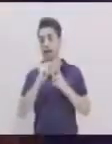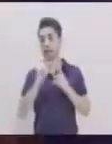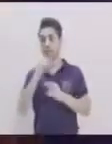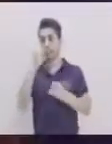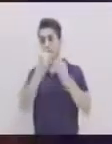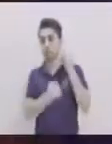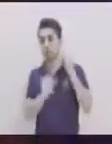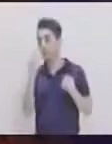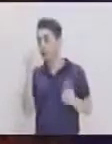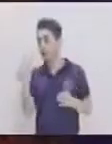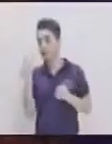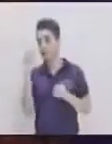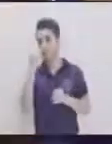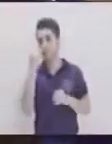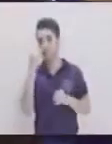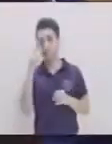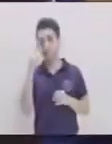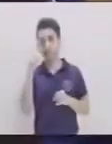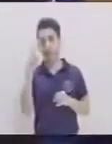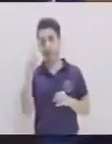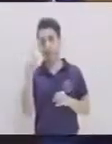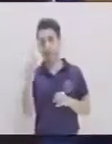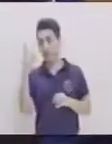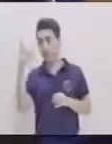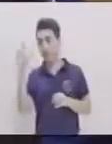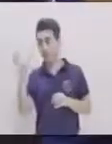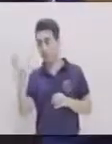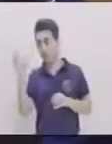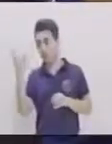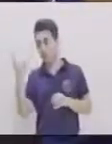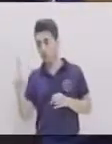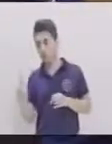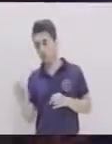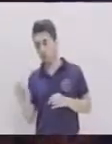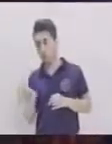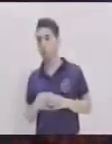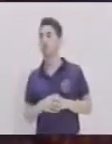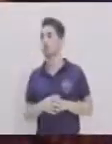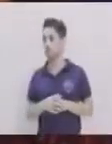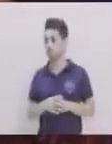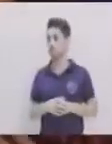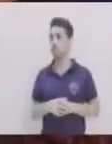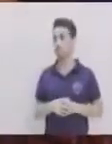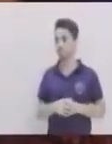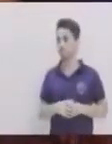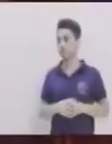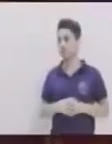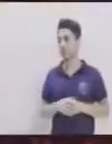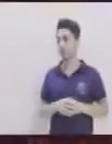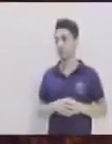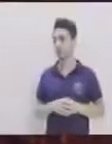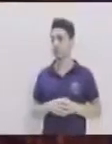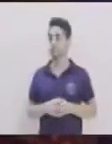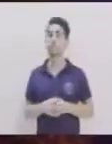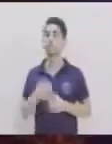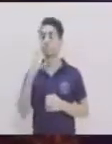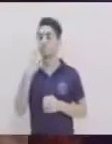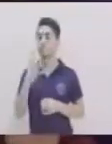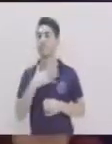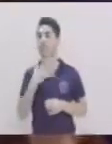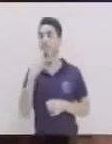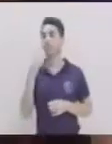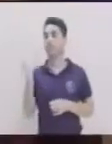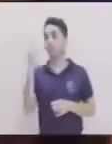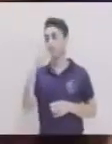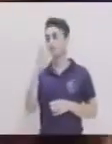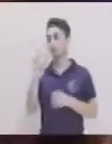por eso que Rolando rima con hablando. Muy bien, ahora lo haremos con el